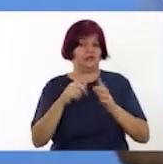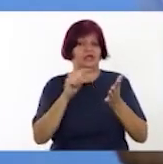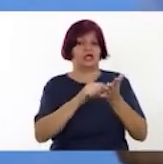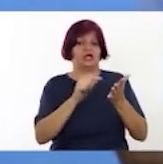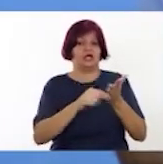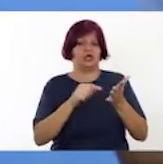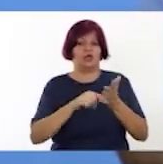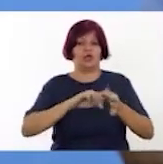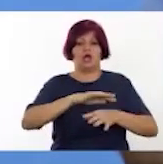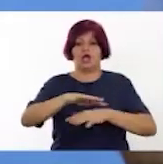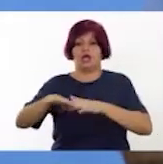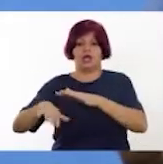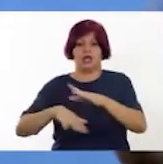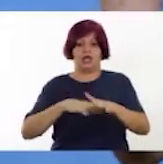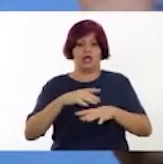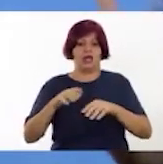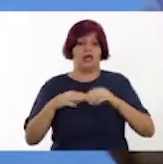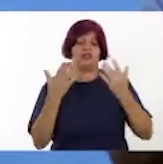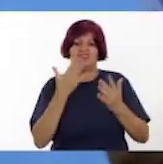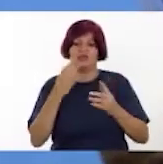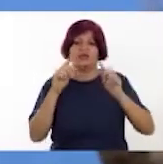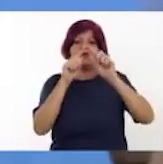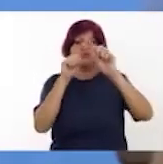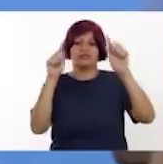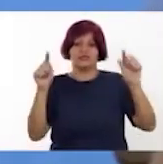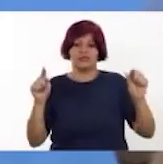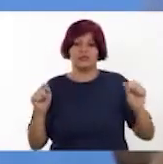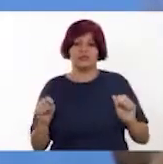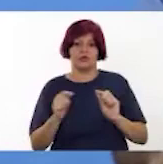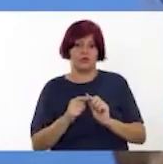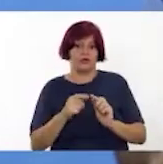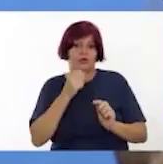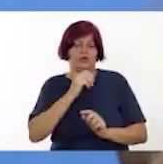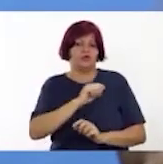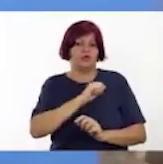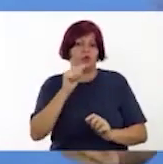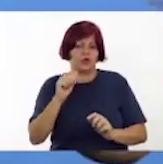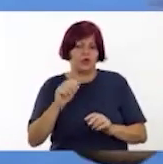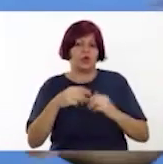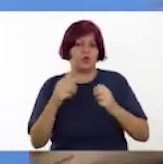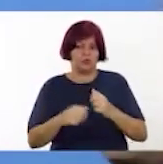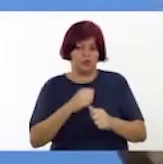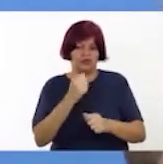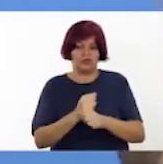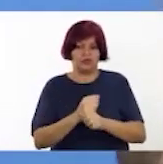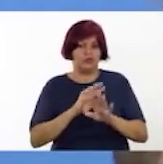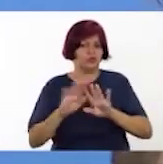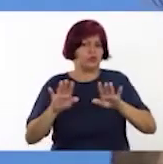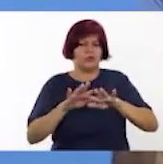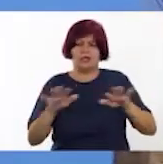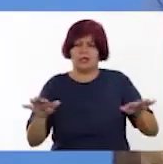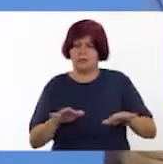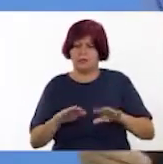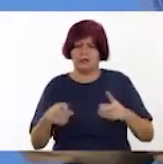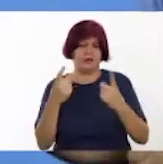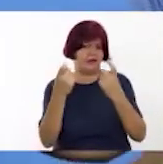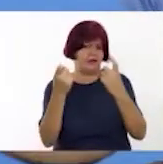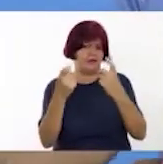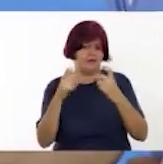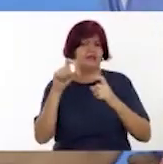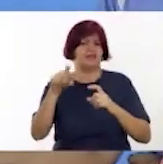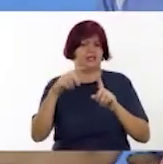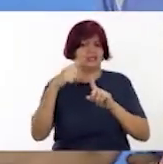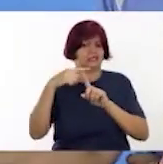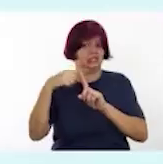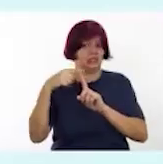calcular el área del cuadrado, si puede lograrlo con la herramienta de la proporcionalidad u otra que le haga falta del grupo de teoremas de